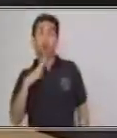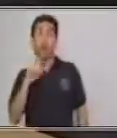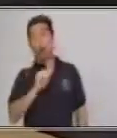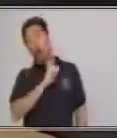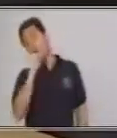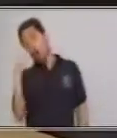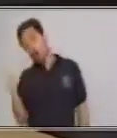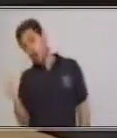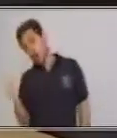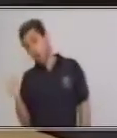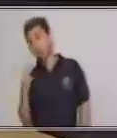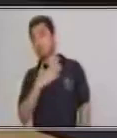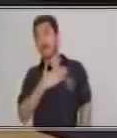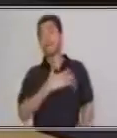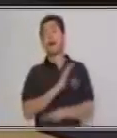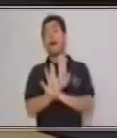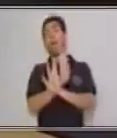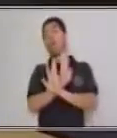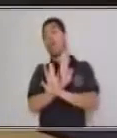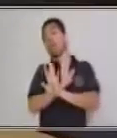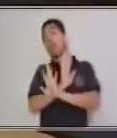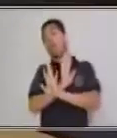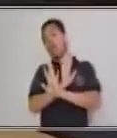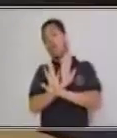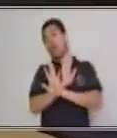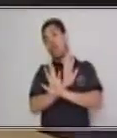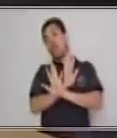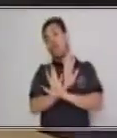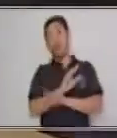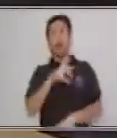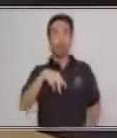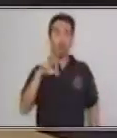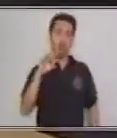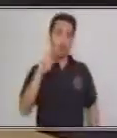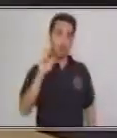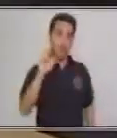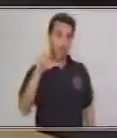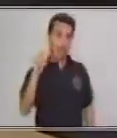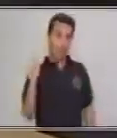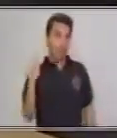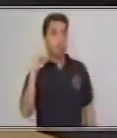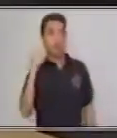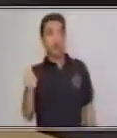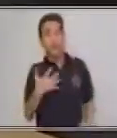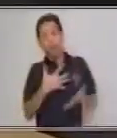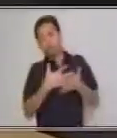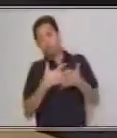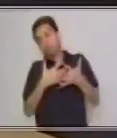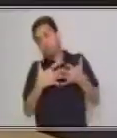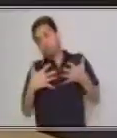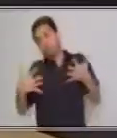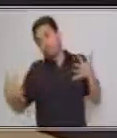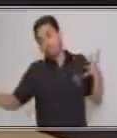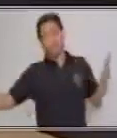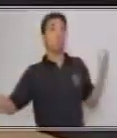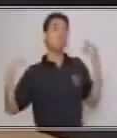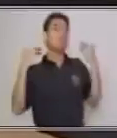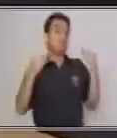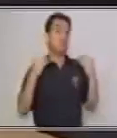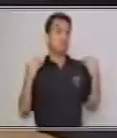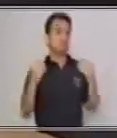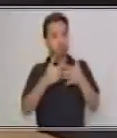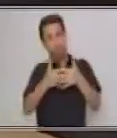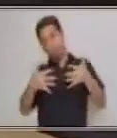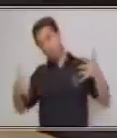La novela es una historia, pero esta va a ser tan amplia que va a tener historias secundarias y que también puede tener lo que